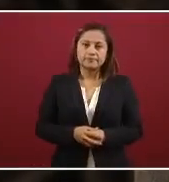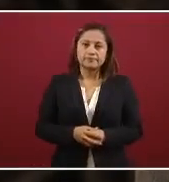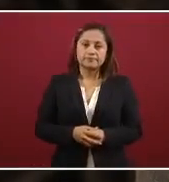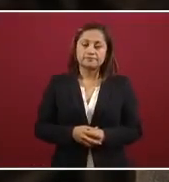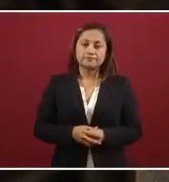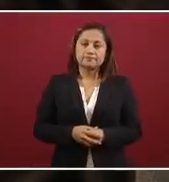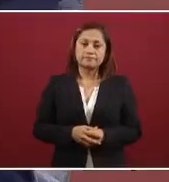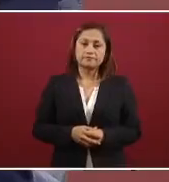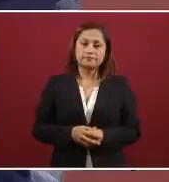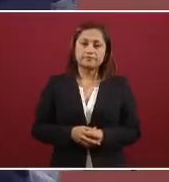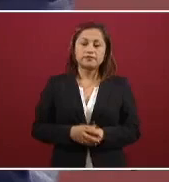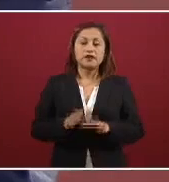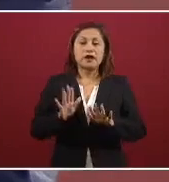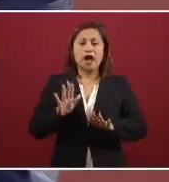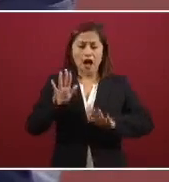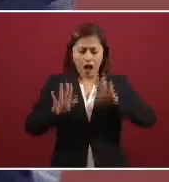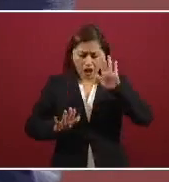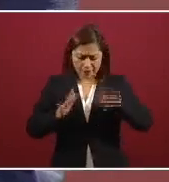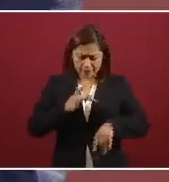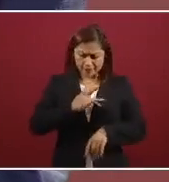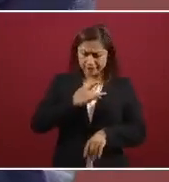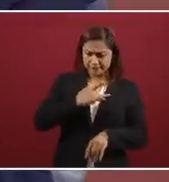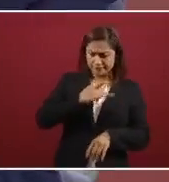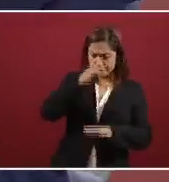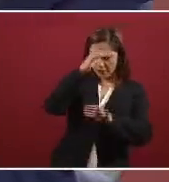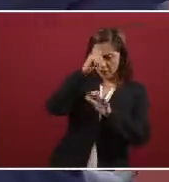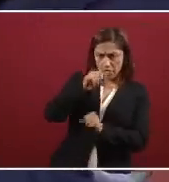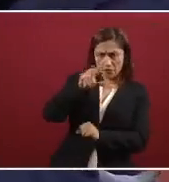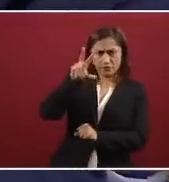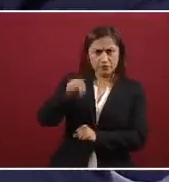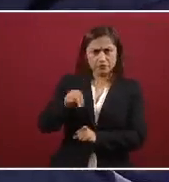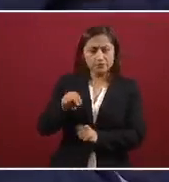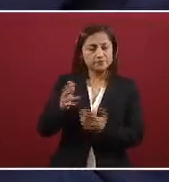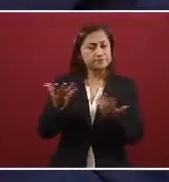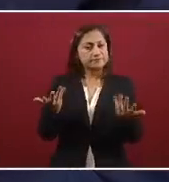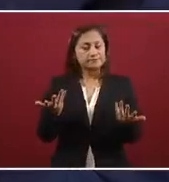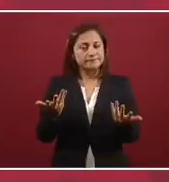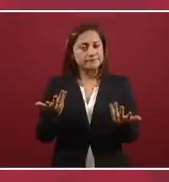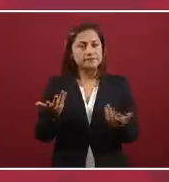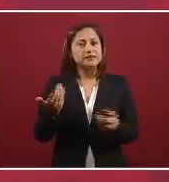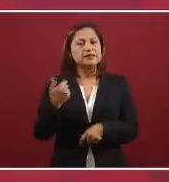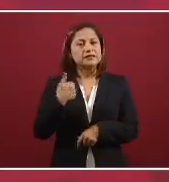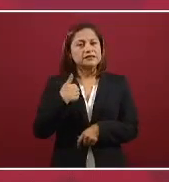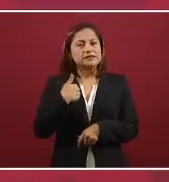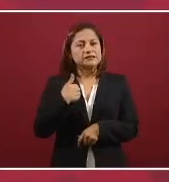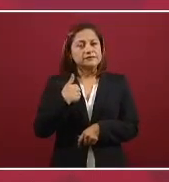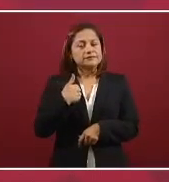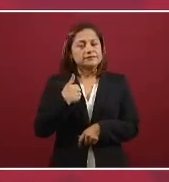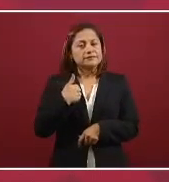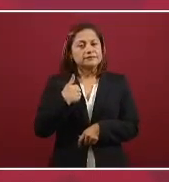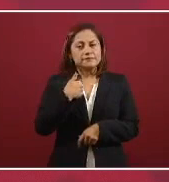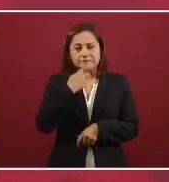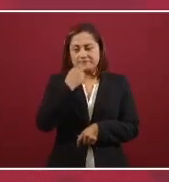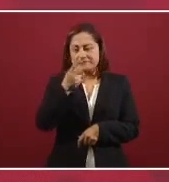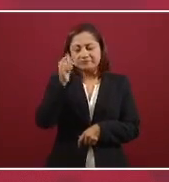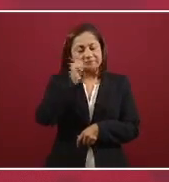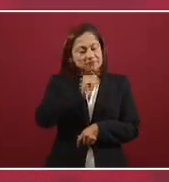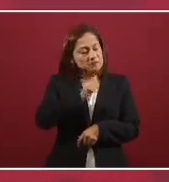no estemos de acuerdo, siempre hay que